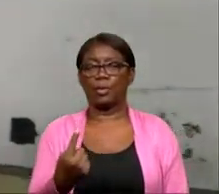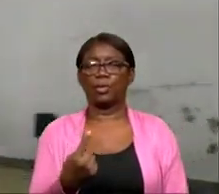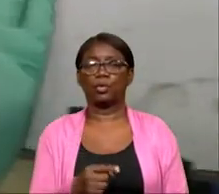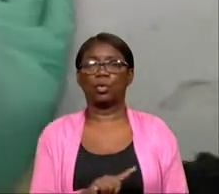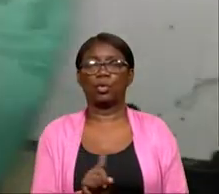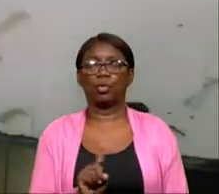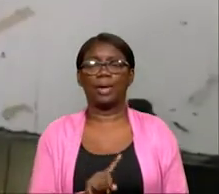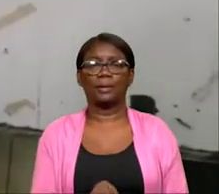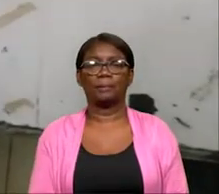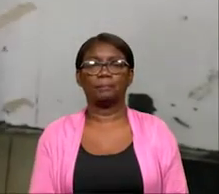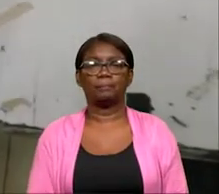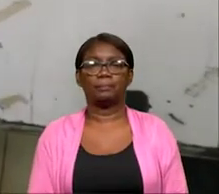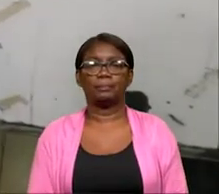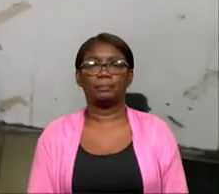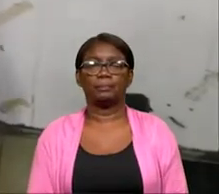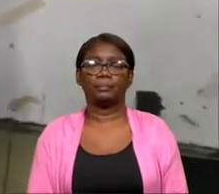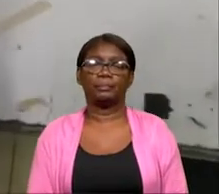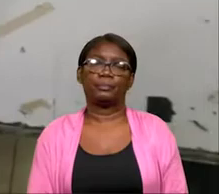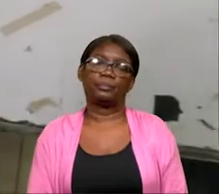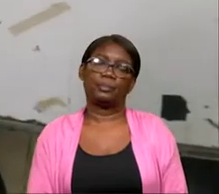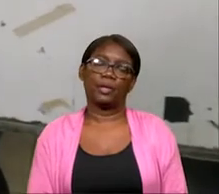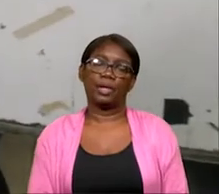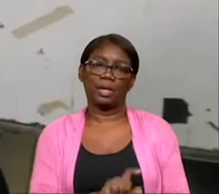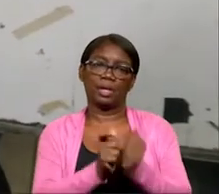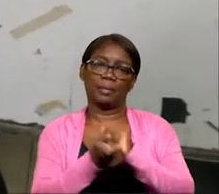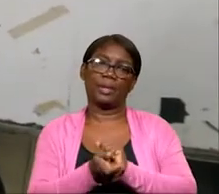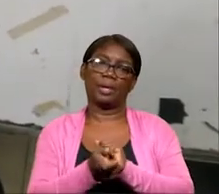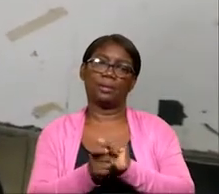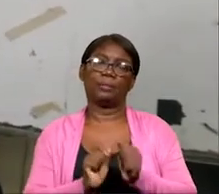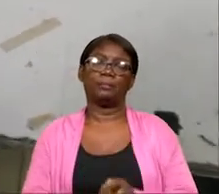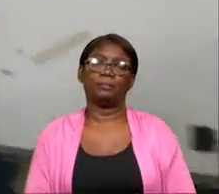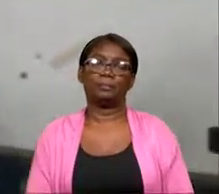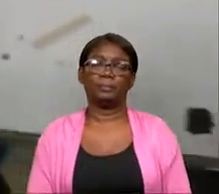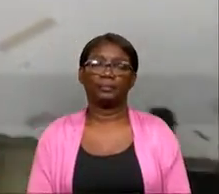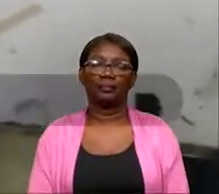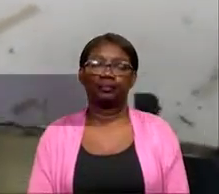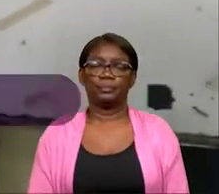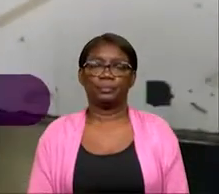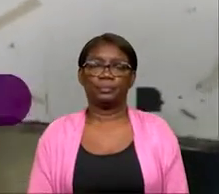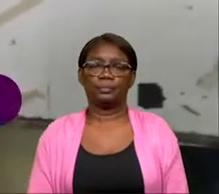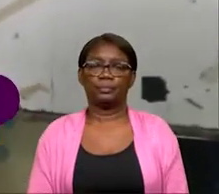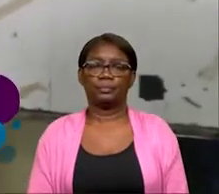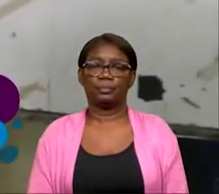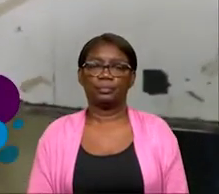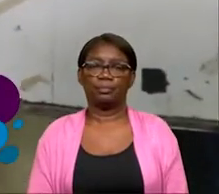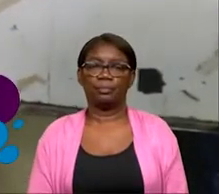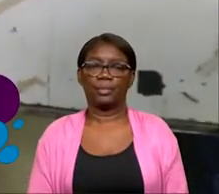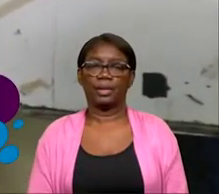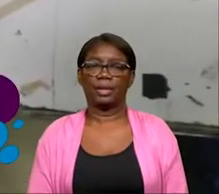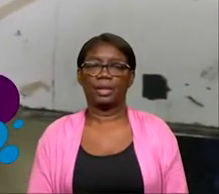está defectuoso y en caso tal reemplazarlo, pero para ciertos casos